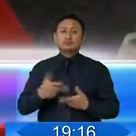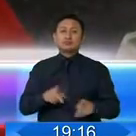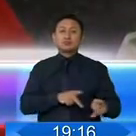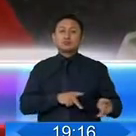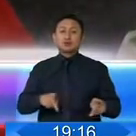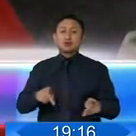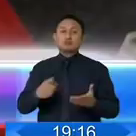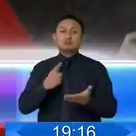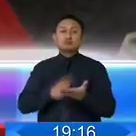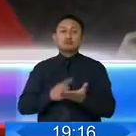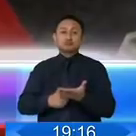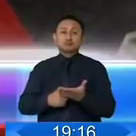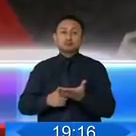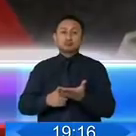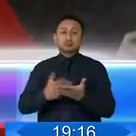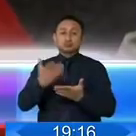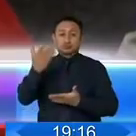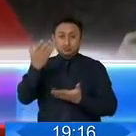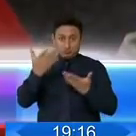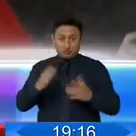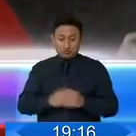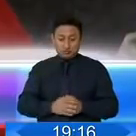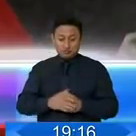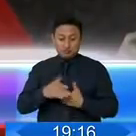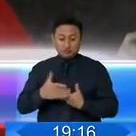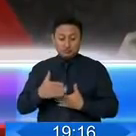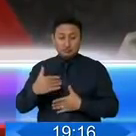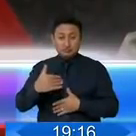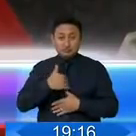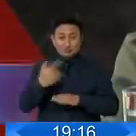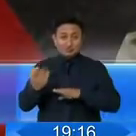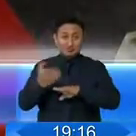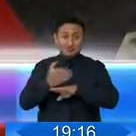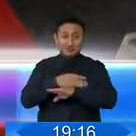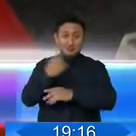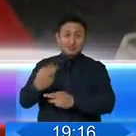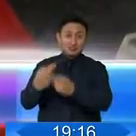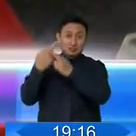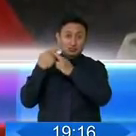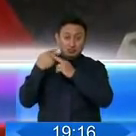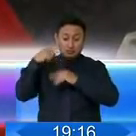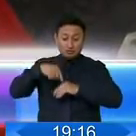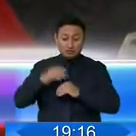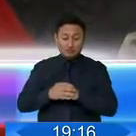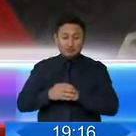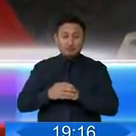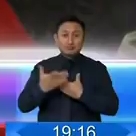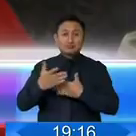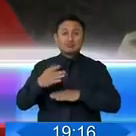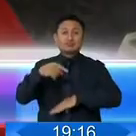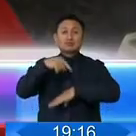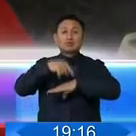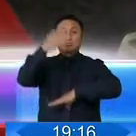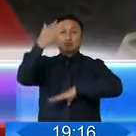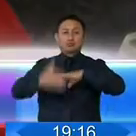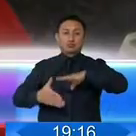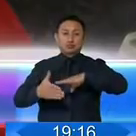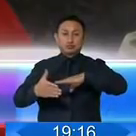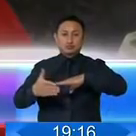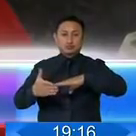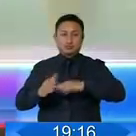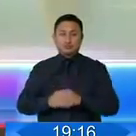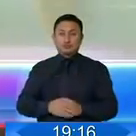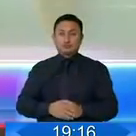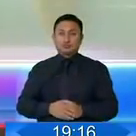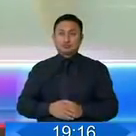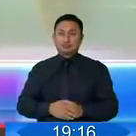trabajo para cumplir las tareas que nos han encomendado dentro del plazo que nos dieron para el